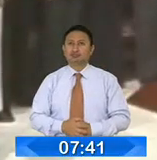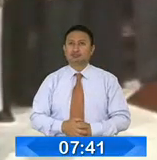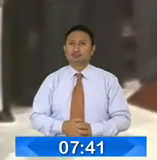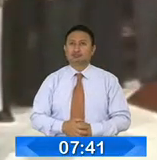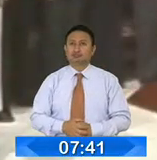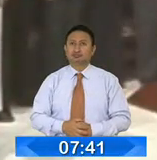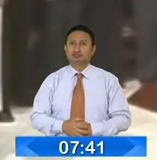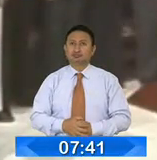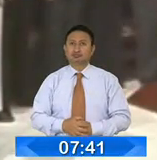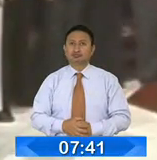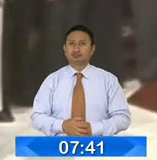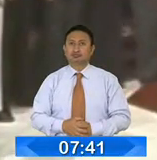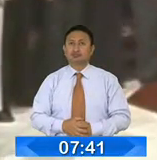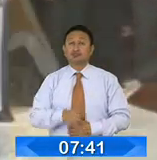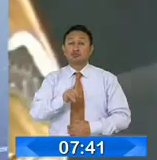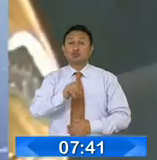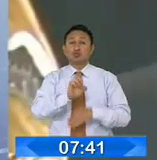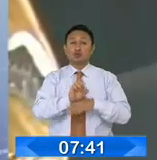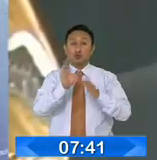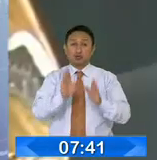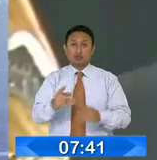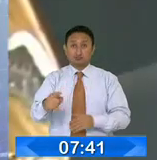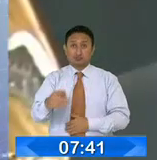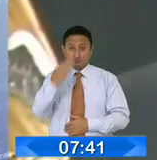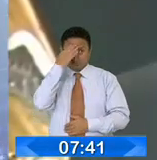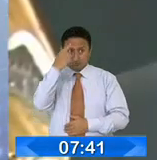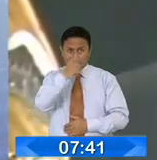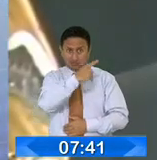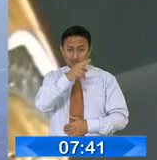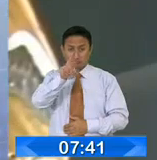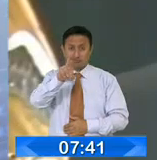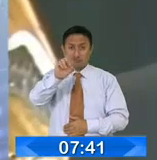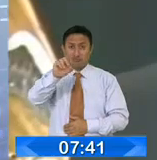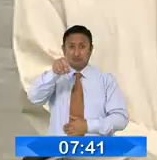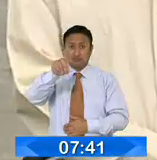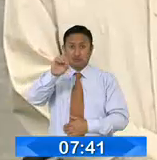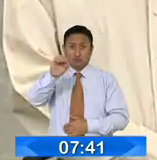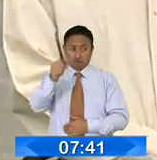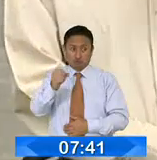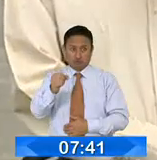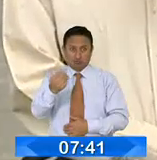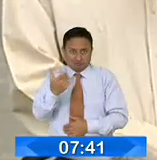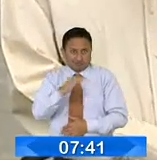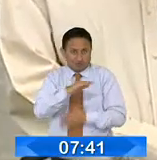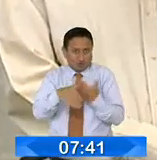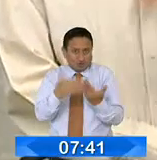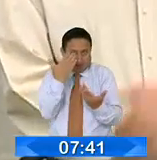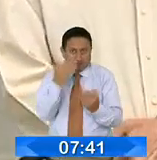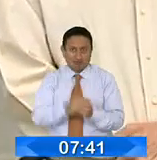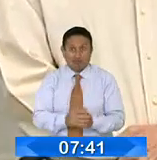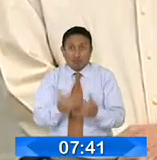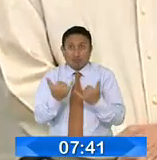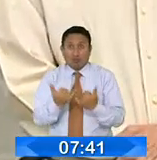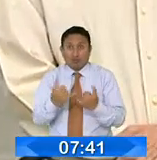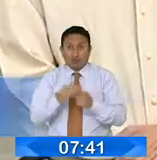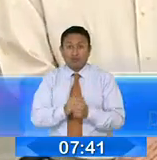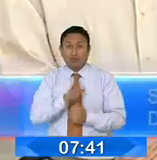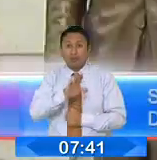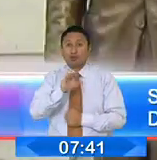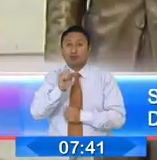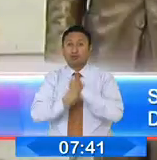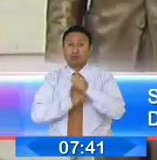No existe un solo ecuatoriano que no sepa quién fue Jaime Roldós Aguilera. Quienes en la actualidad pasan los 50 años de